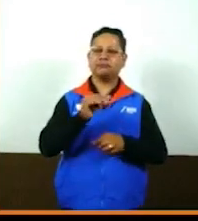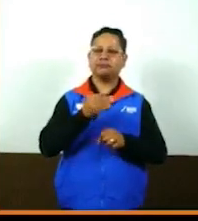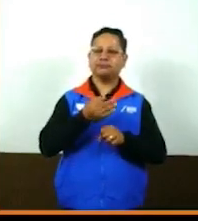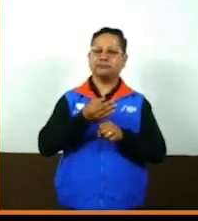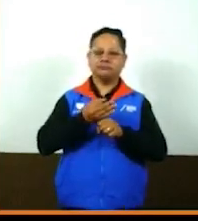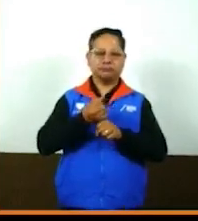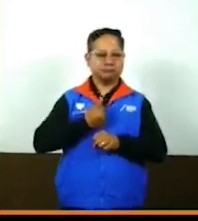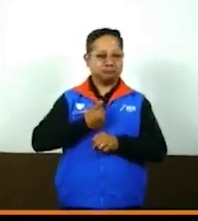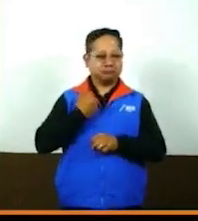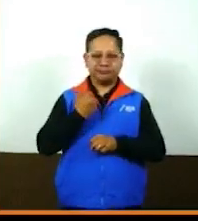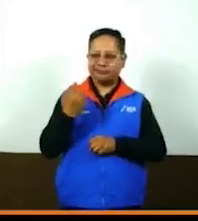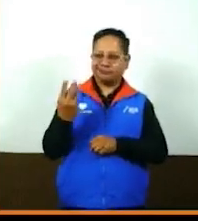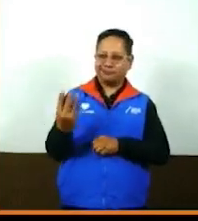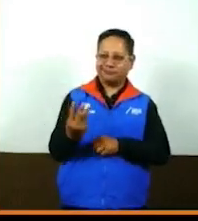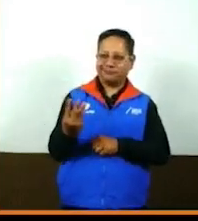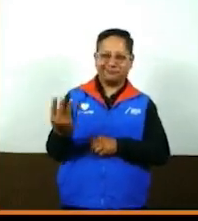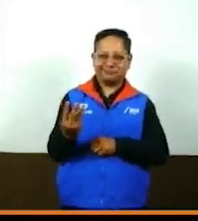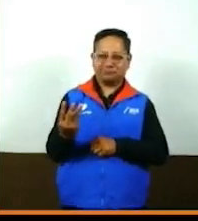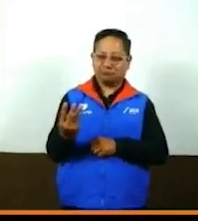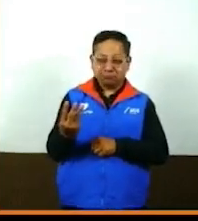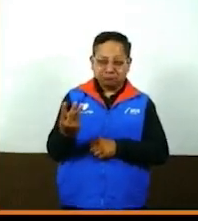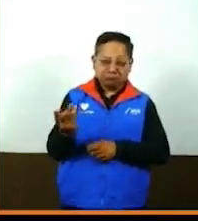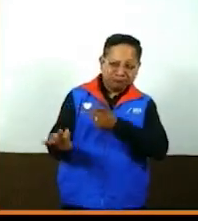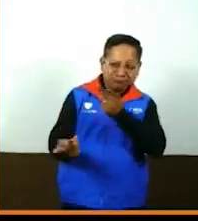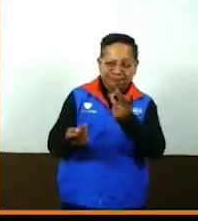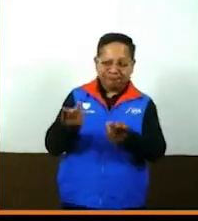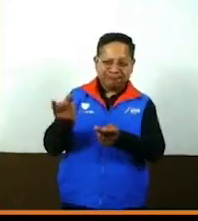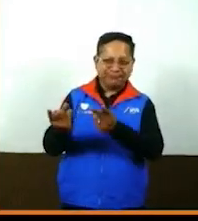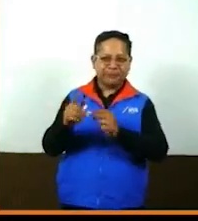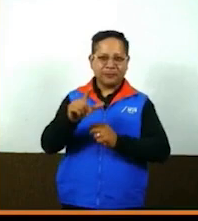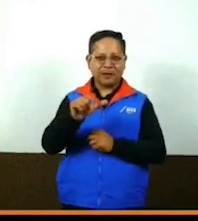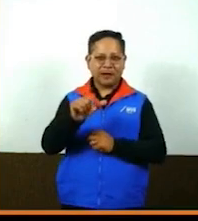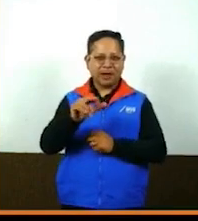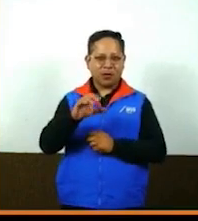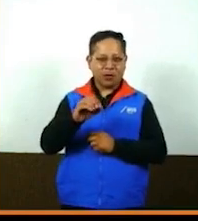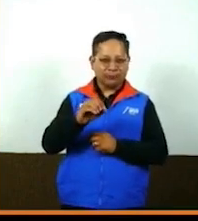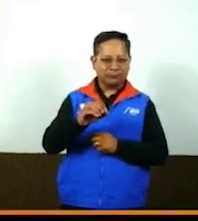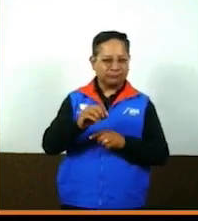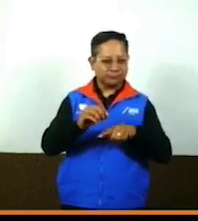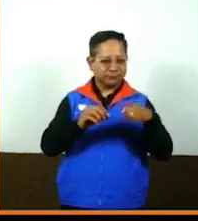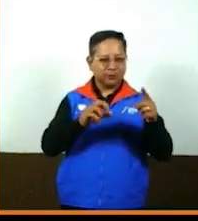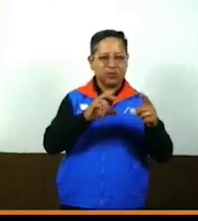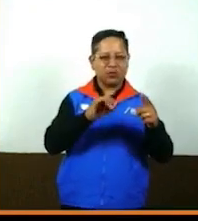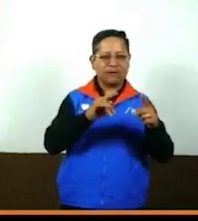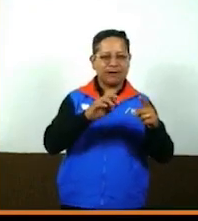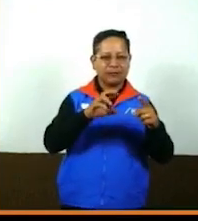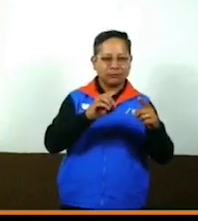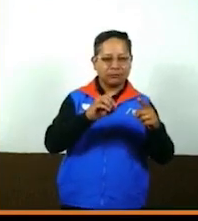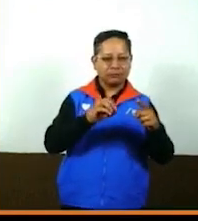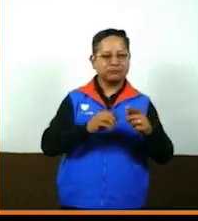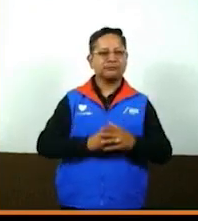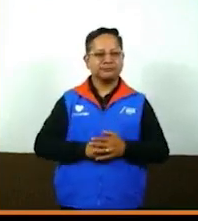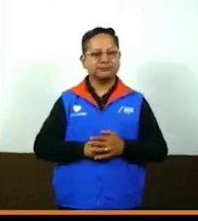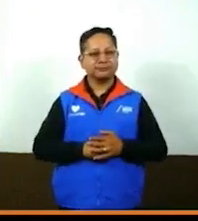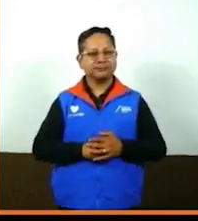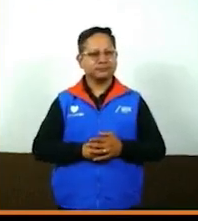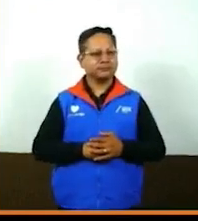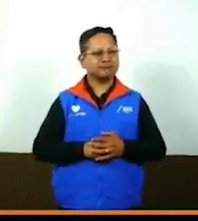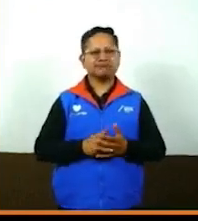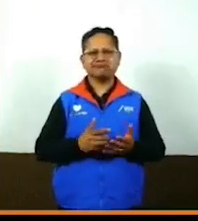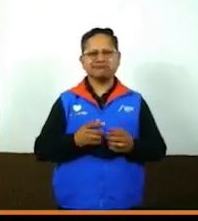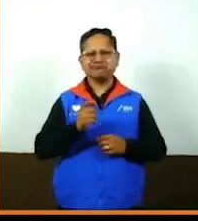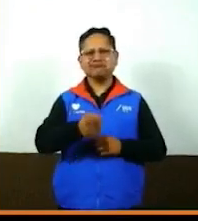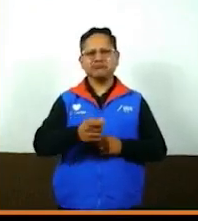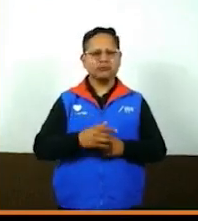muchísimo a las tres personalidades que tenemos aquí, ¿no? Laura, Jerry, Roberto, gracias por estar aquí. Y este panel, pues,